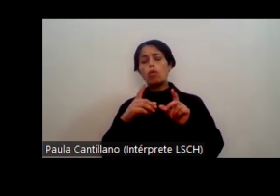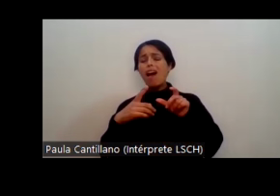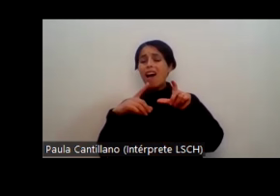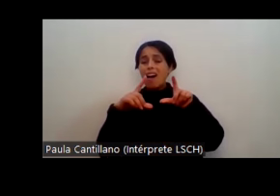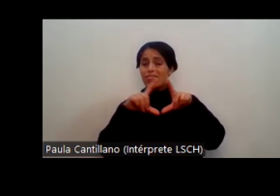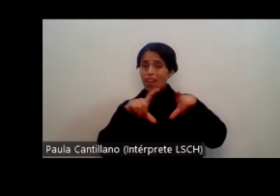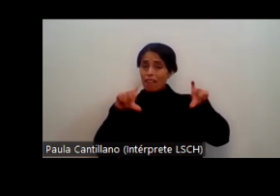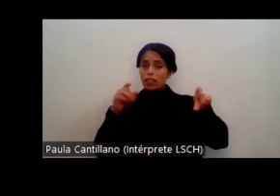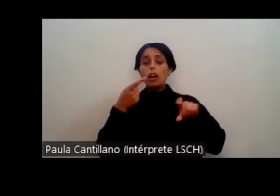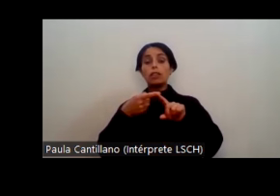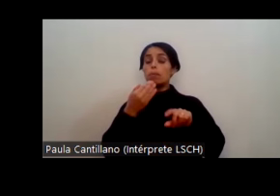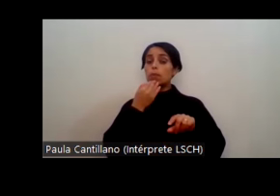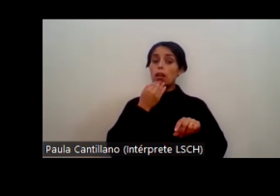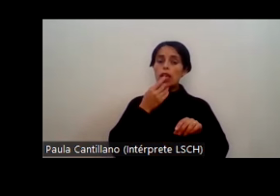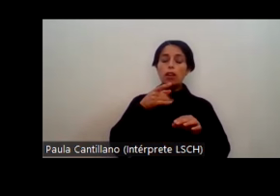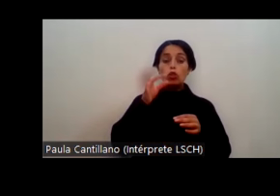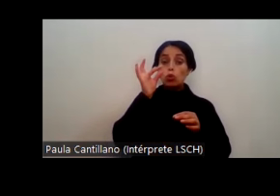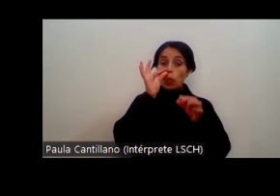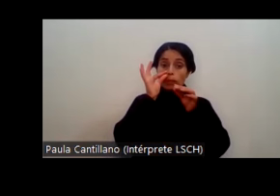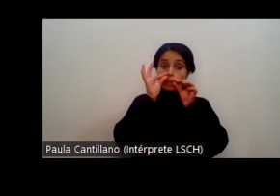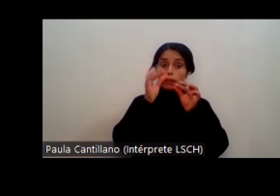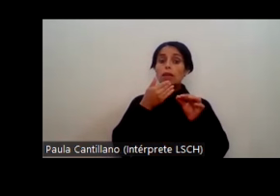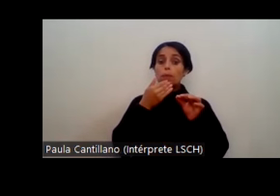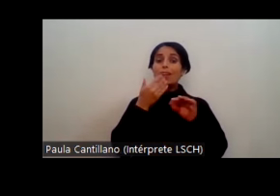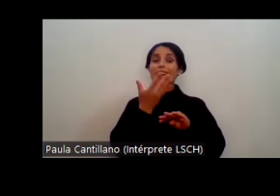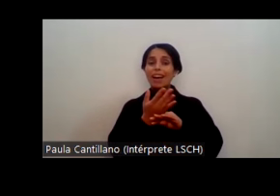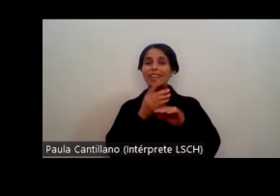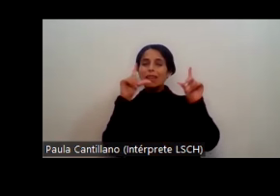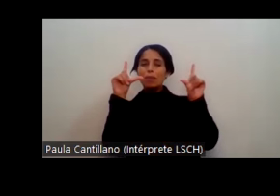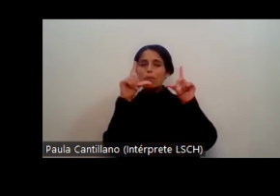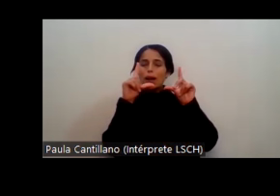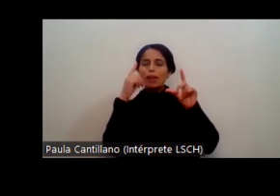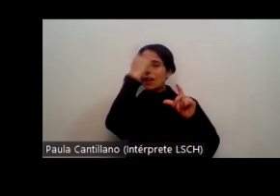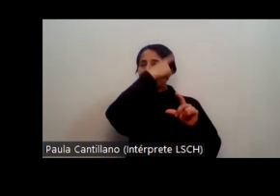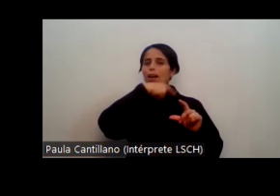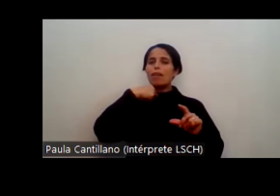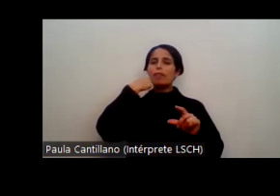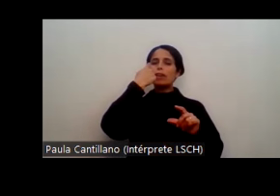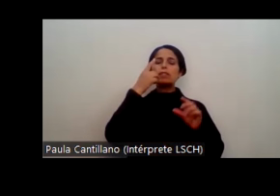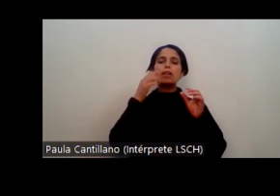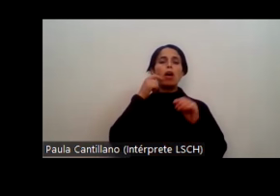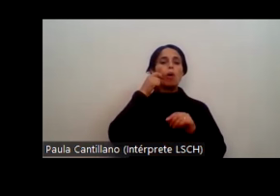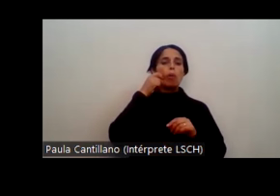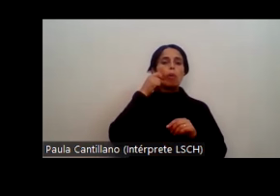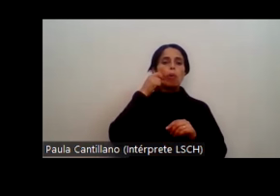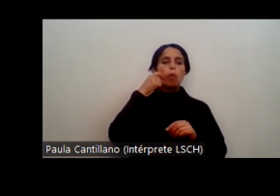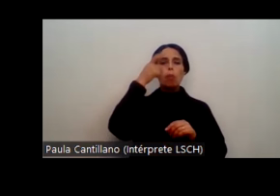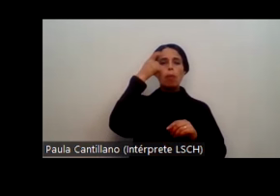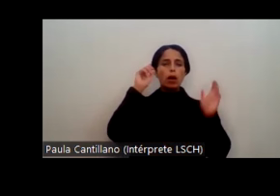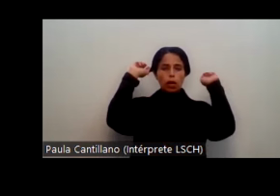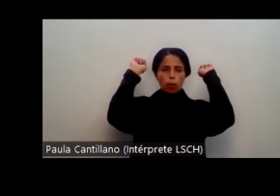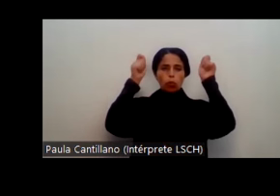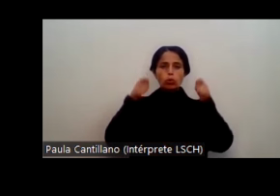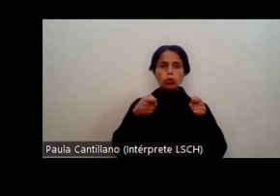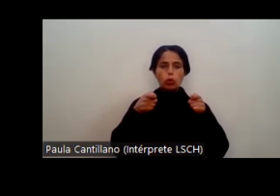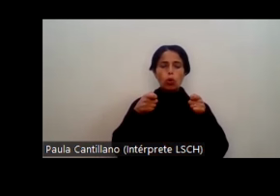inhalar, se observa esta máscara que se sobrepone al perfil del rostro humano, como los capuchones o